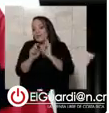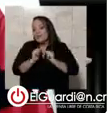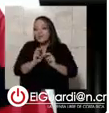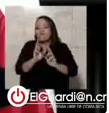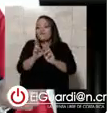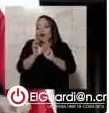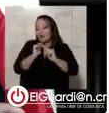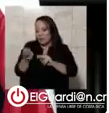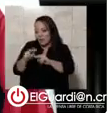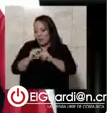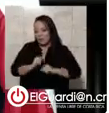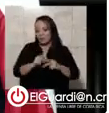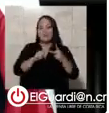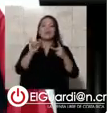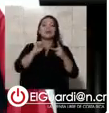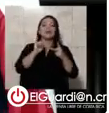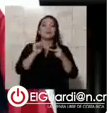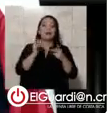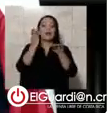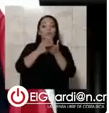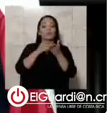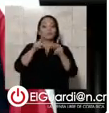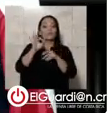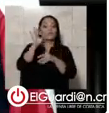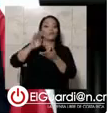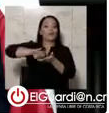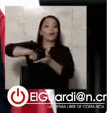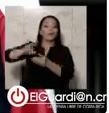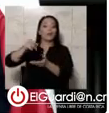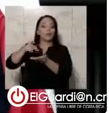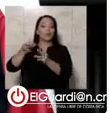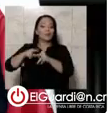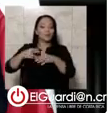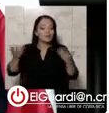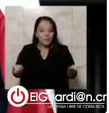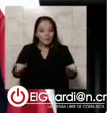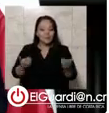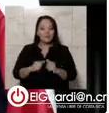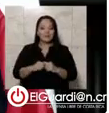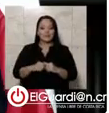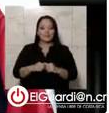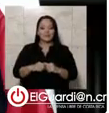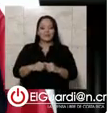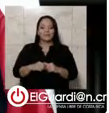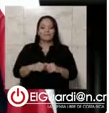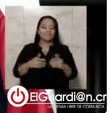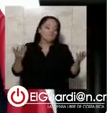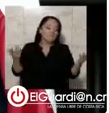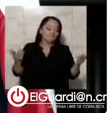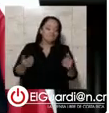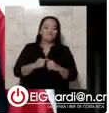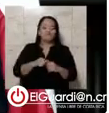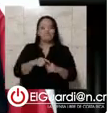que se hicieron, sino la elusión y la evasión en el futuro. Entonces, a un costo enorme,